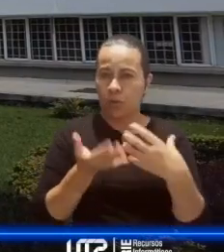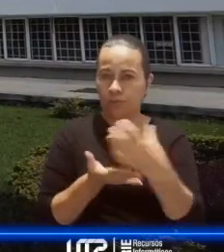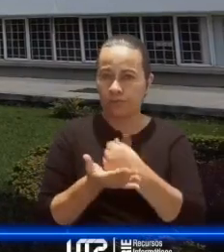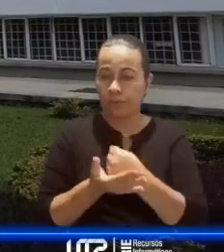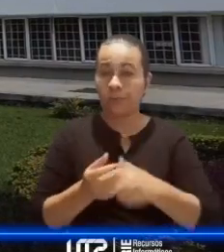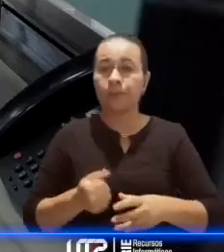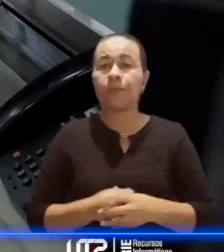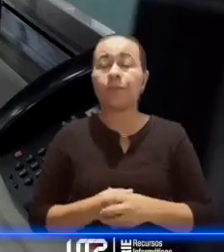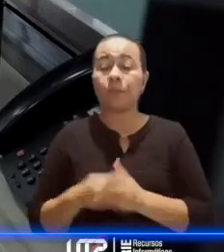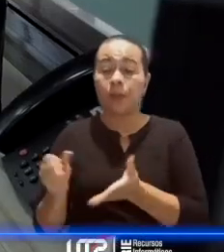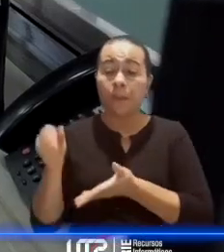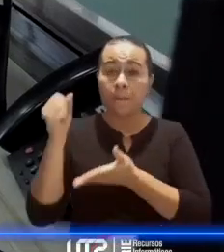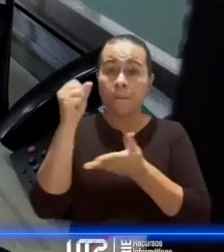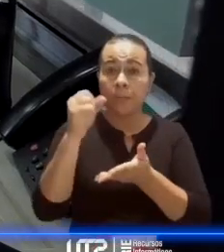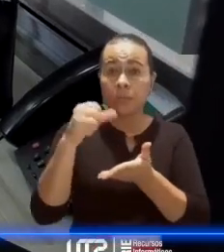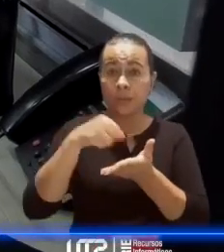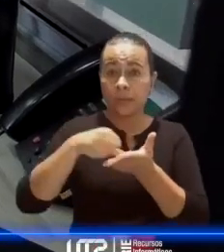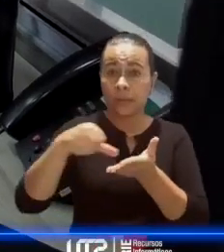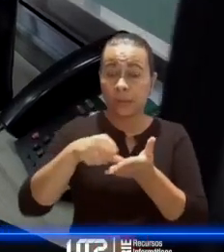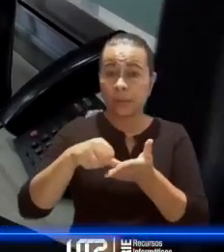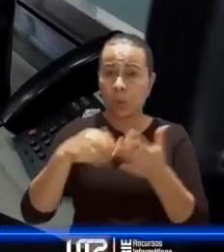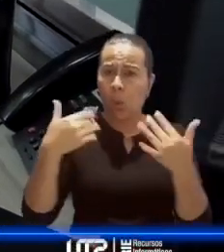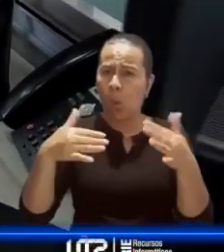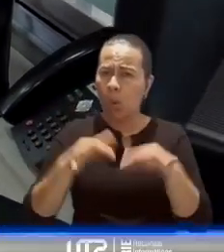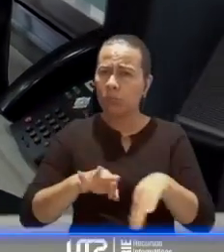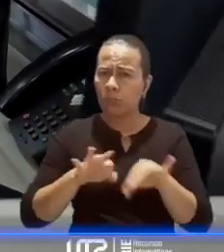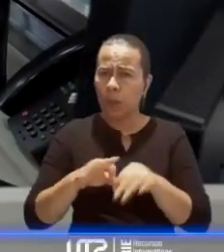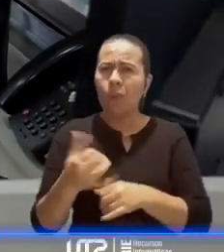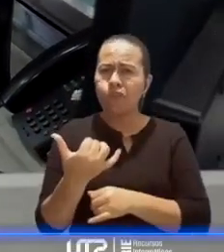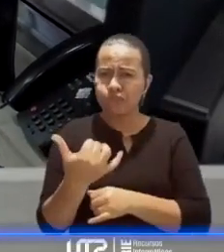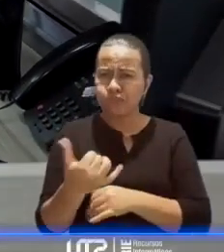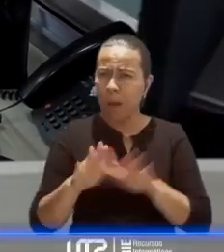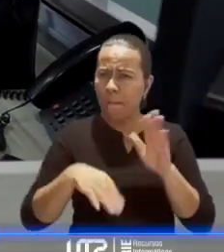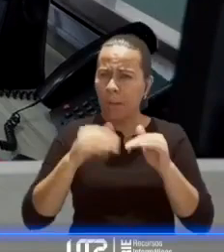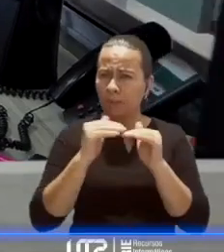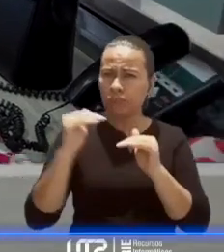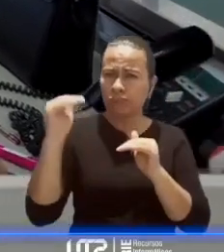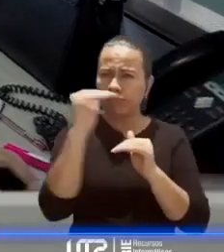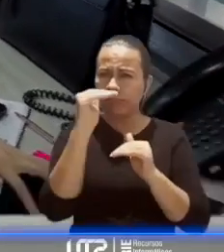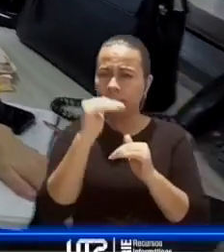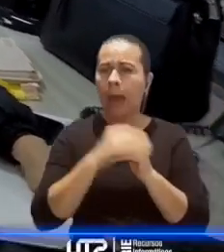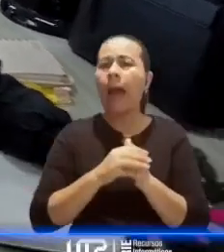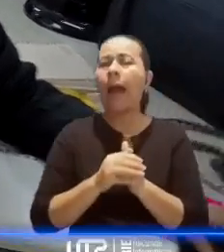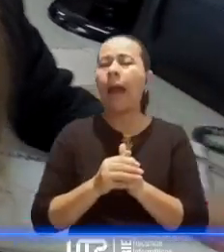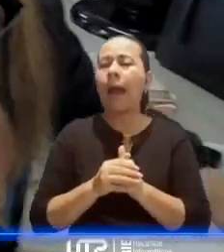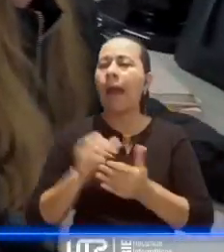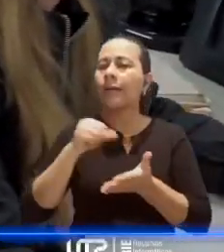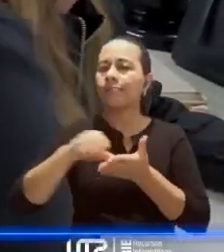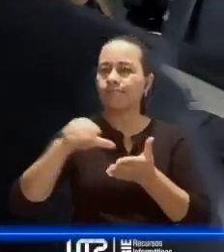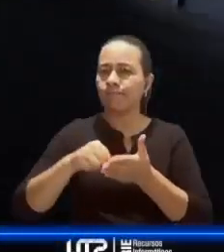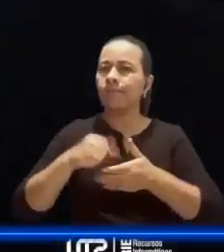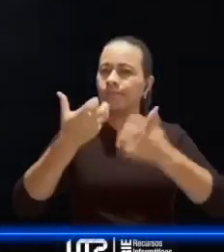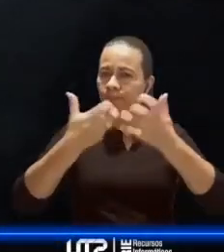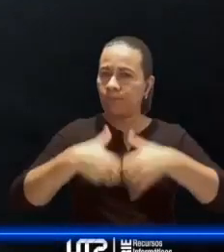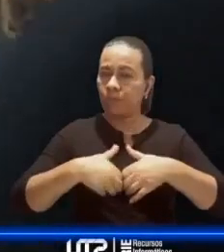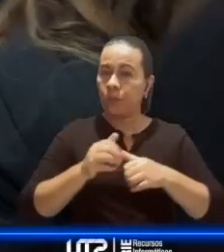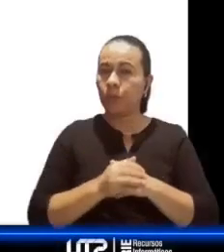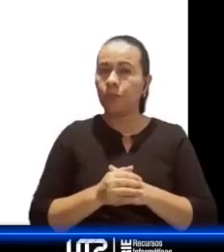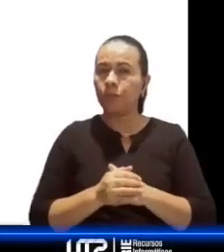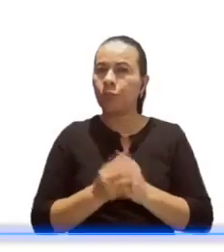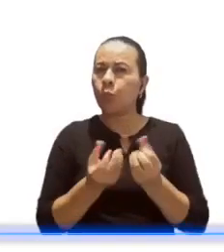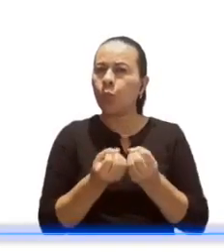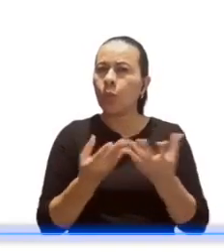recursos propios. Dentro de la composición del presupuesto de gastos, el más representativo para el 2024 es el de gastos de